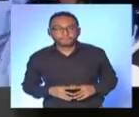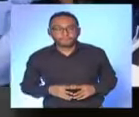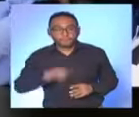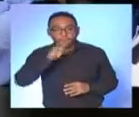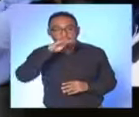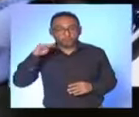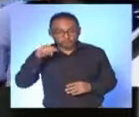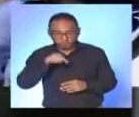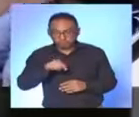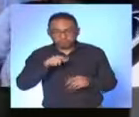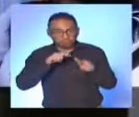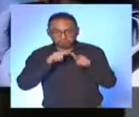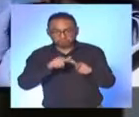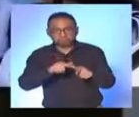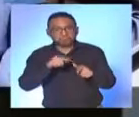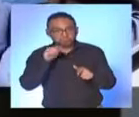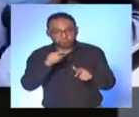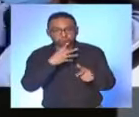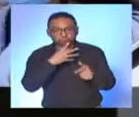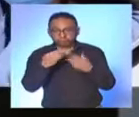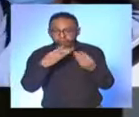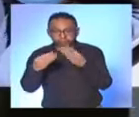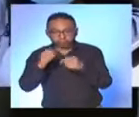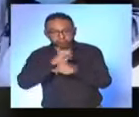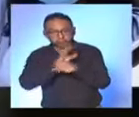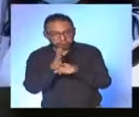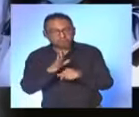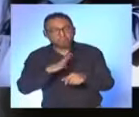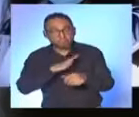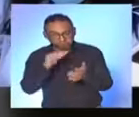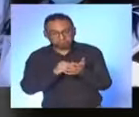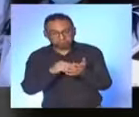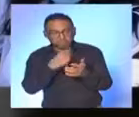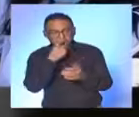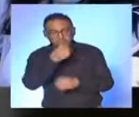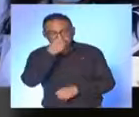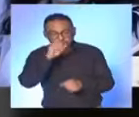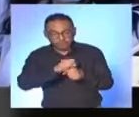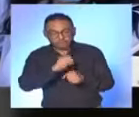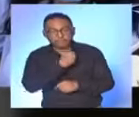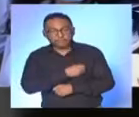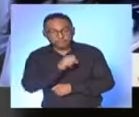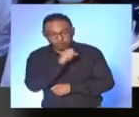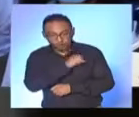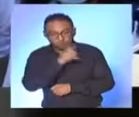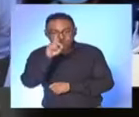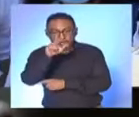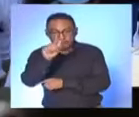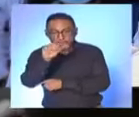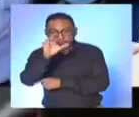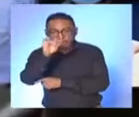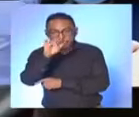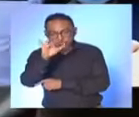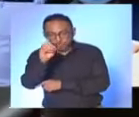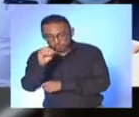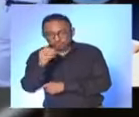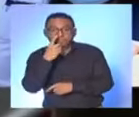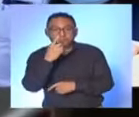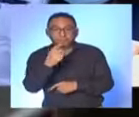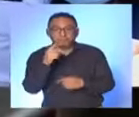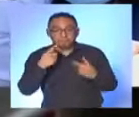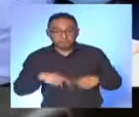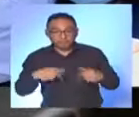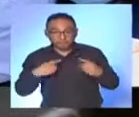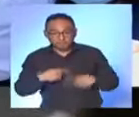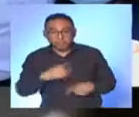Michoacán se mantiene en transmisión sostenida del COVID-19, advirtió la secretaria de Salud en la entidad, Diana Carpio Ríos. Alertó que los